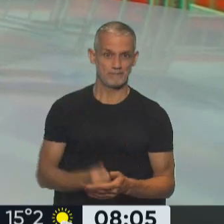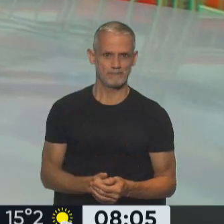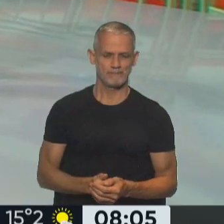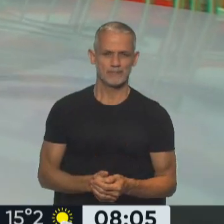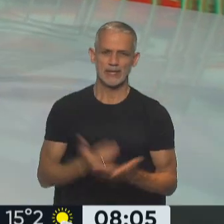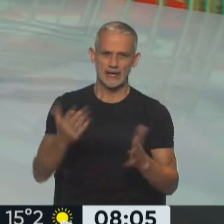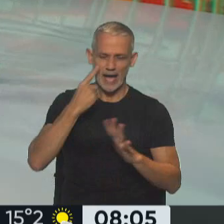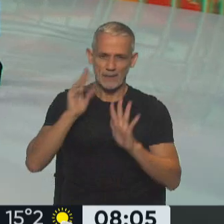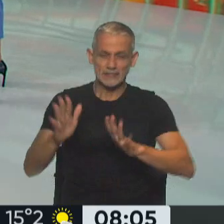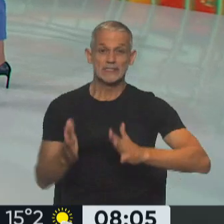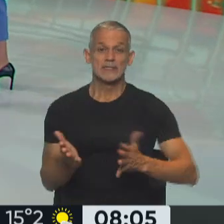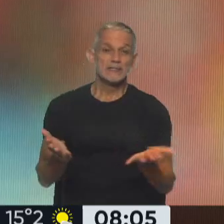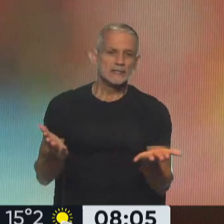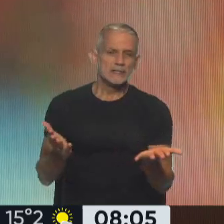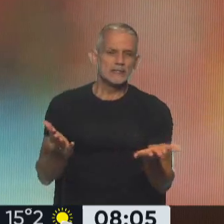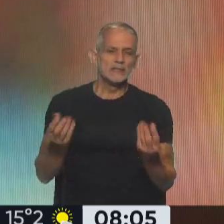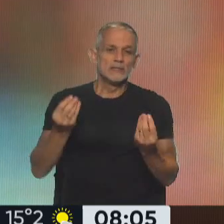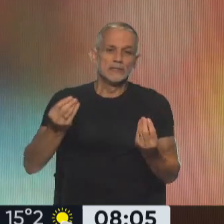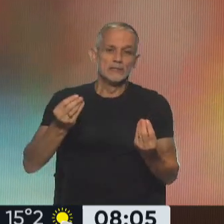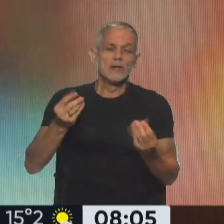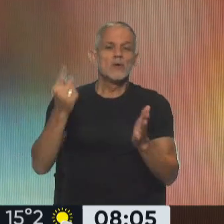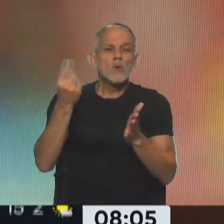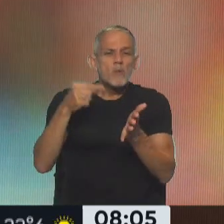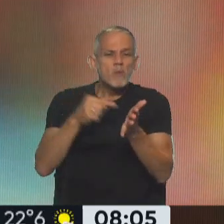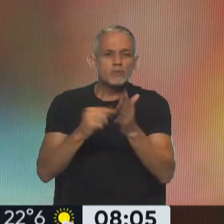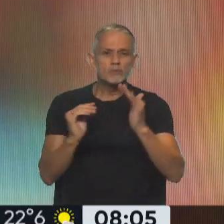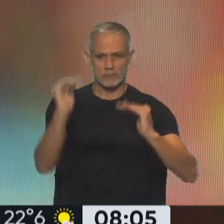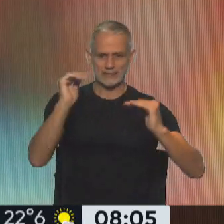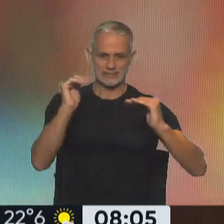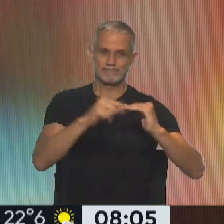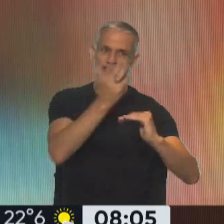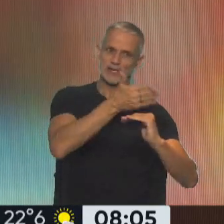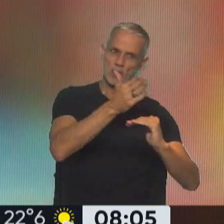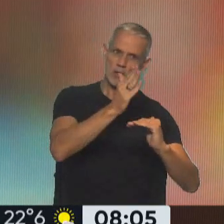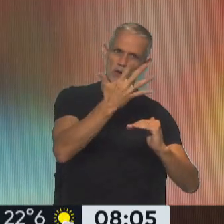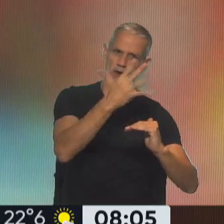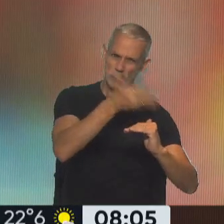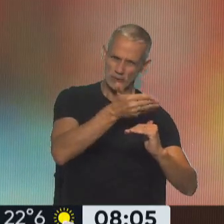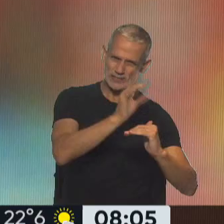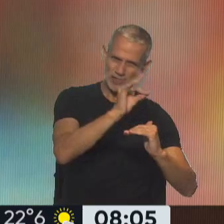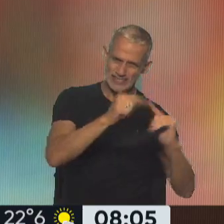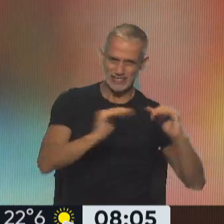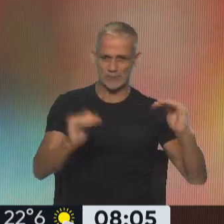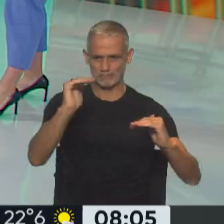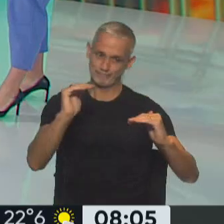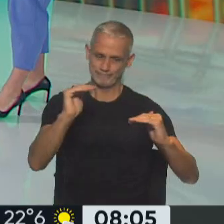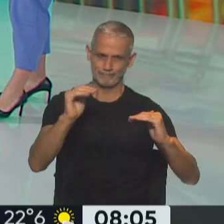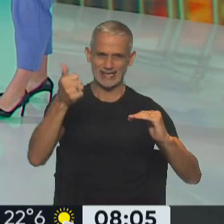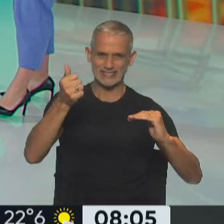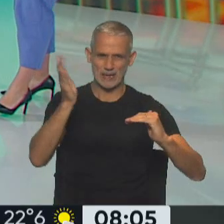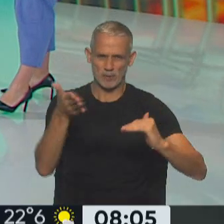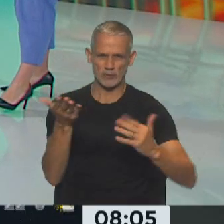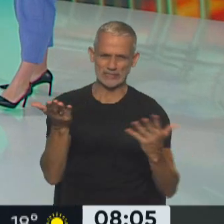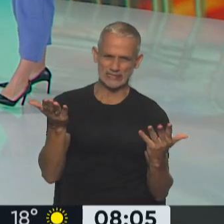están? A ver, estamos hablando ya de un punto más de lo que fue la inflación de diciembre, ¿no? Un número totalmente